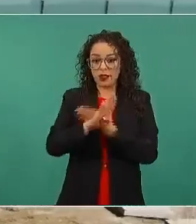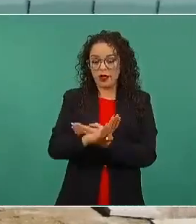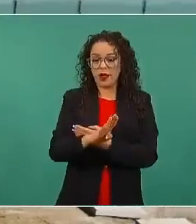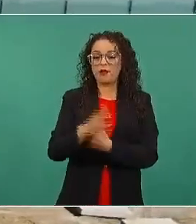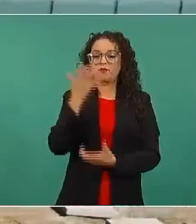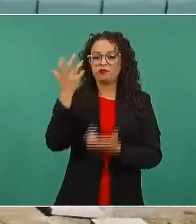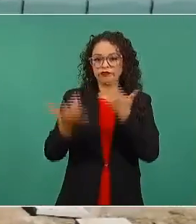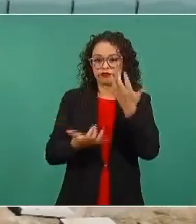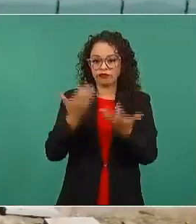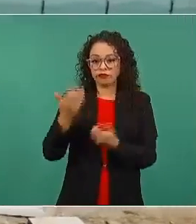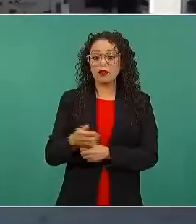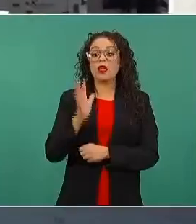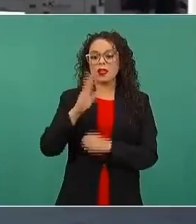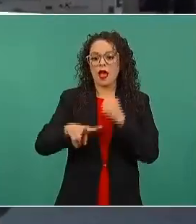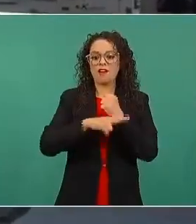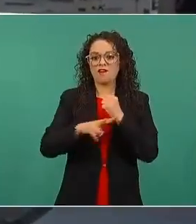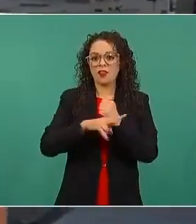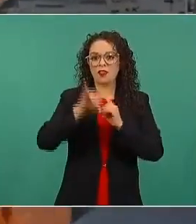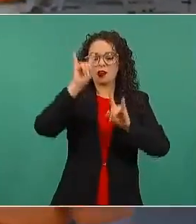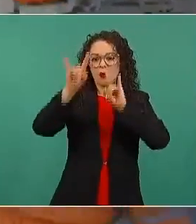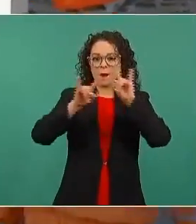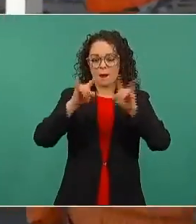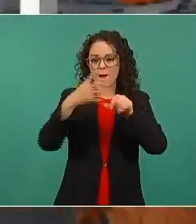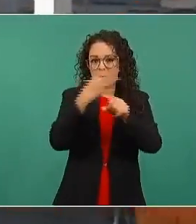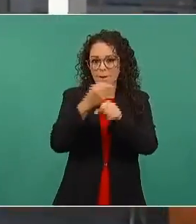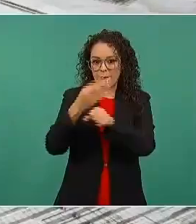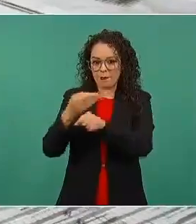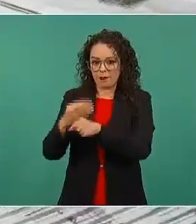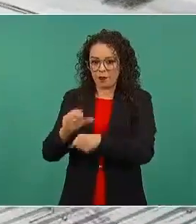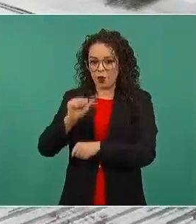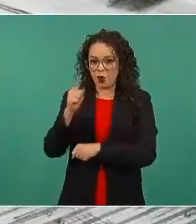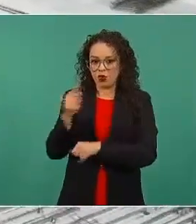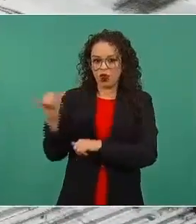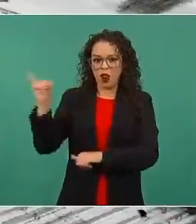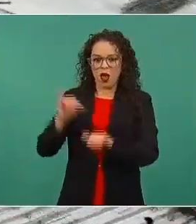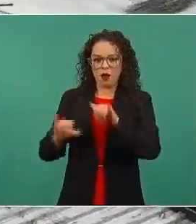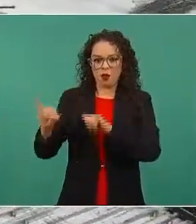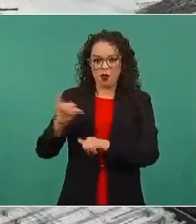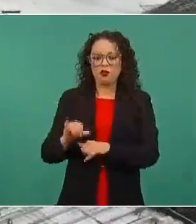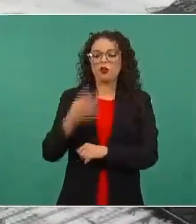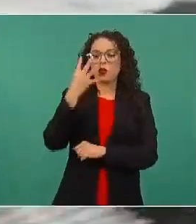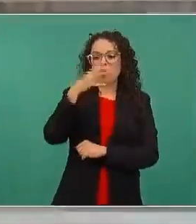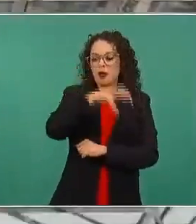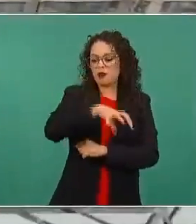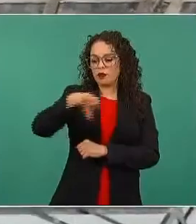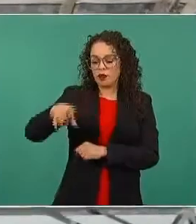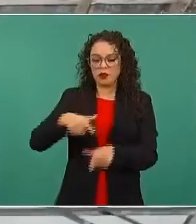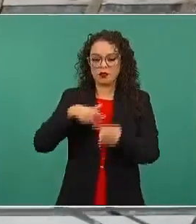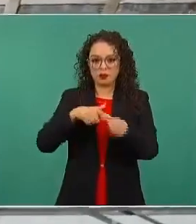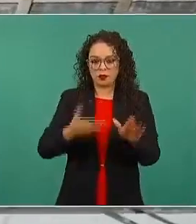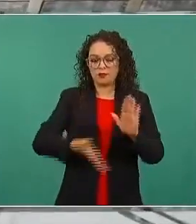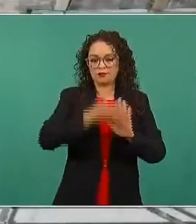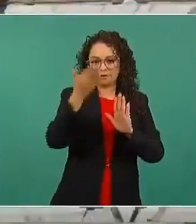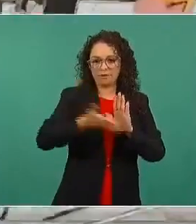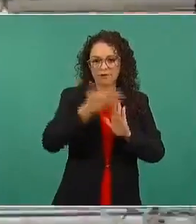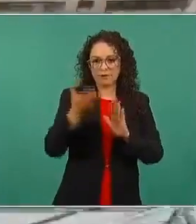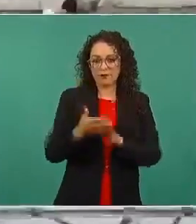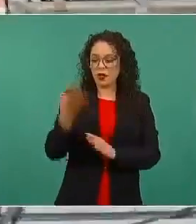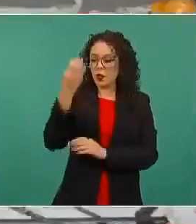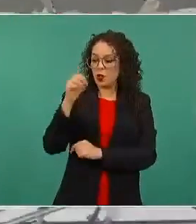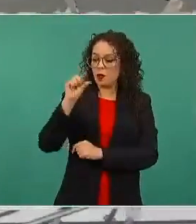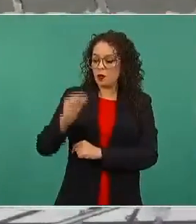en colocación de vidrio en sus fachadas y en el laboratorio se avanza en la construcción de sus 4 módulos. se han construido